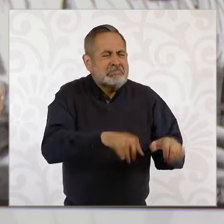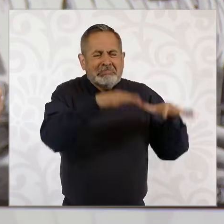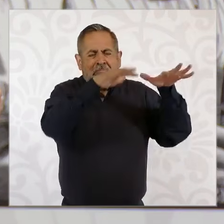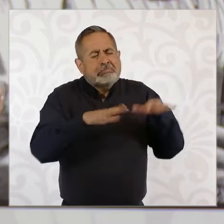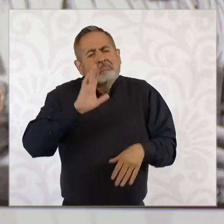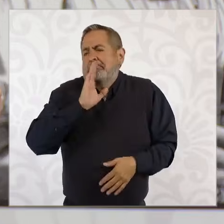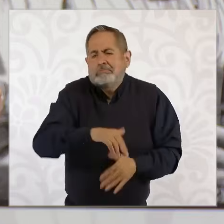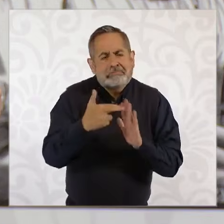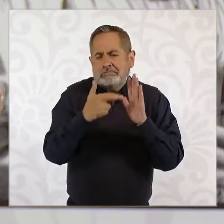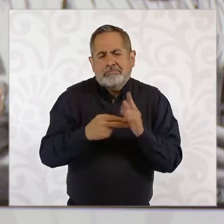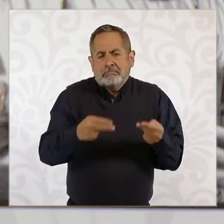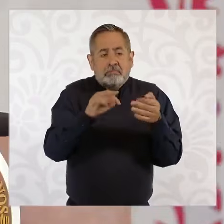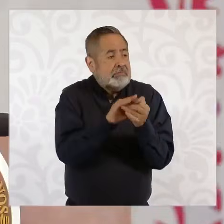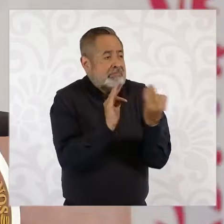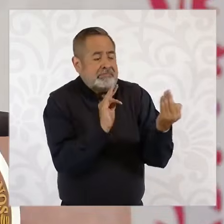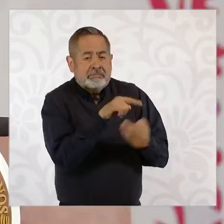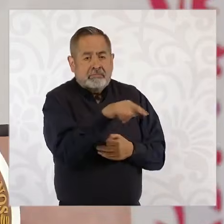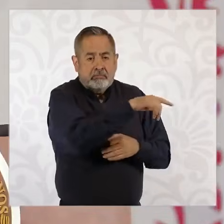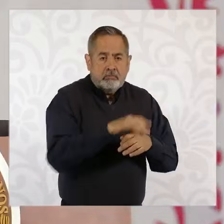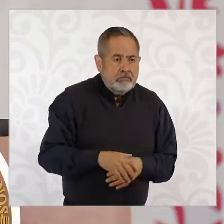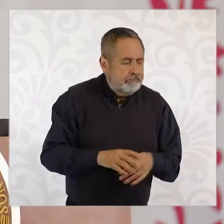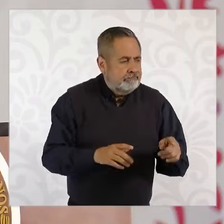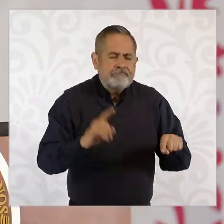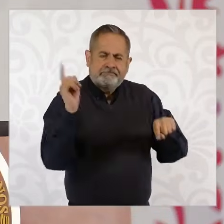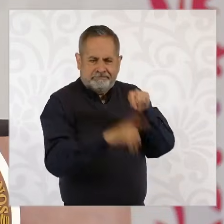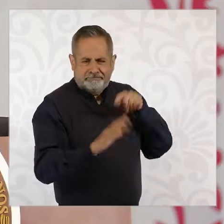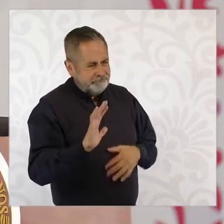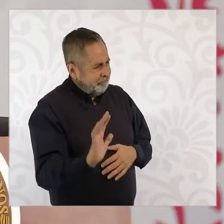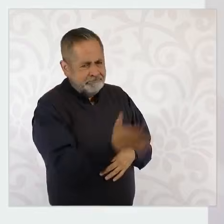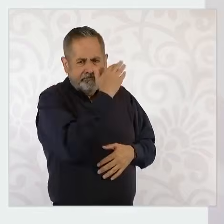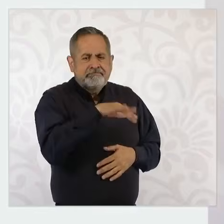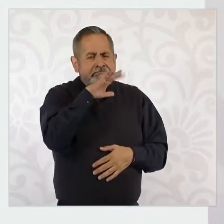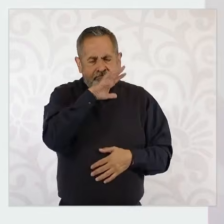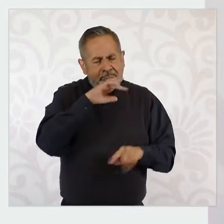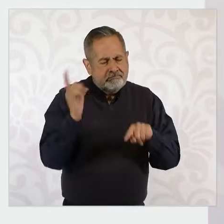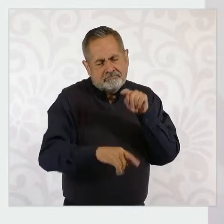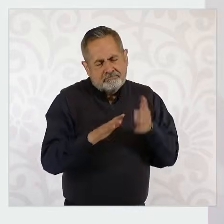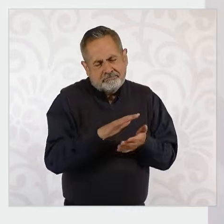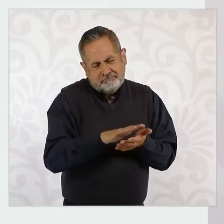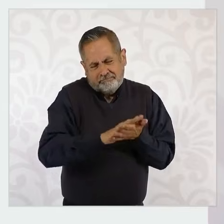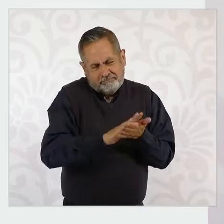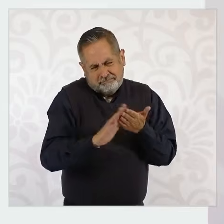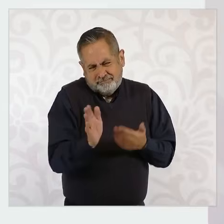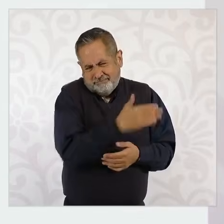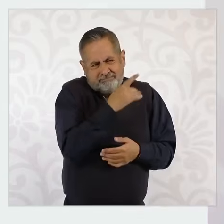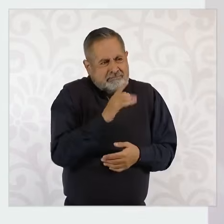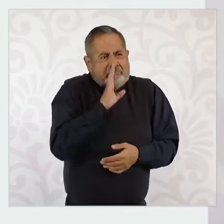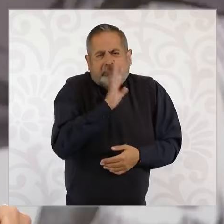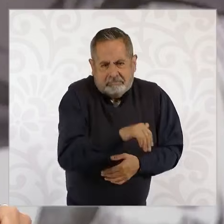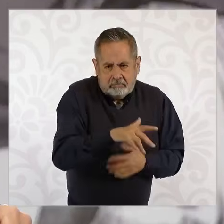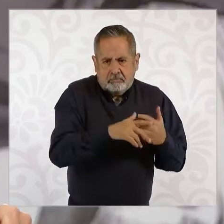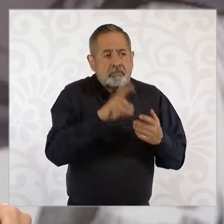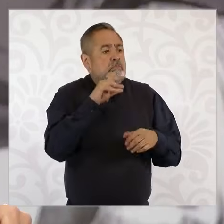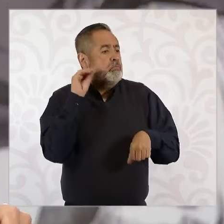digamos, muy cerca de ahí, y el objetivo es quitar ese basurero y que haya